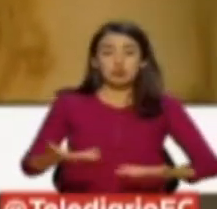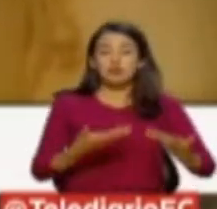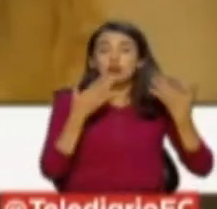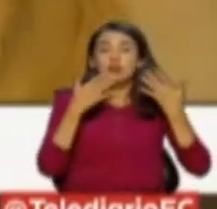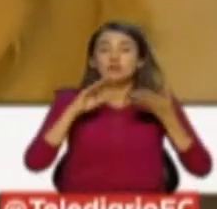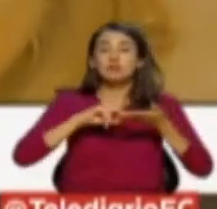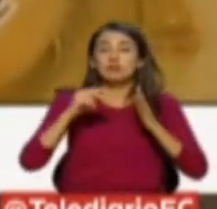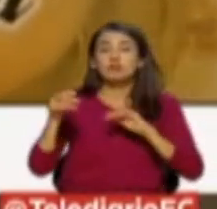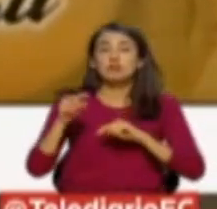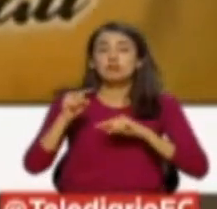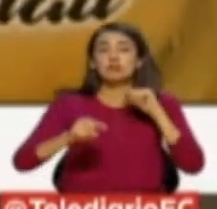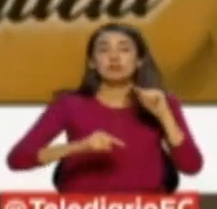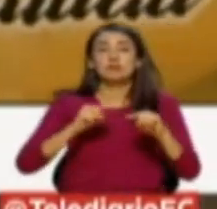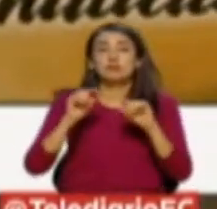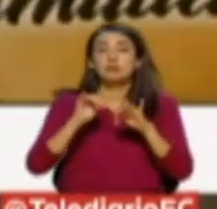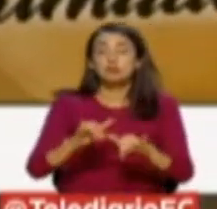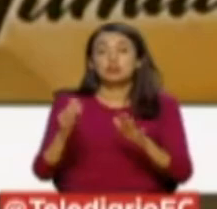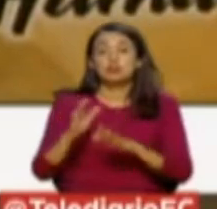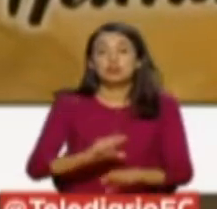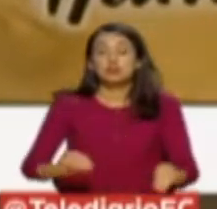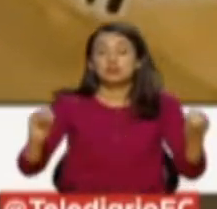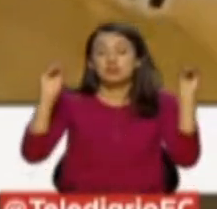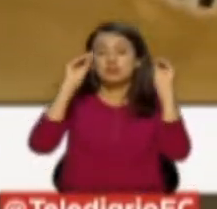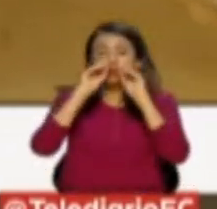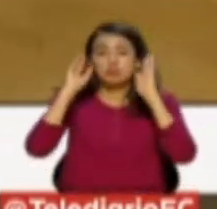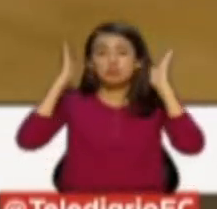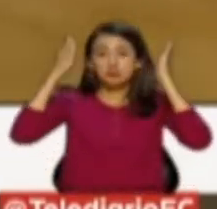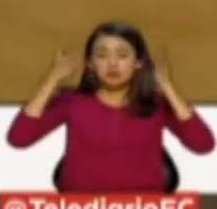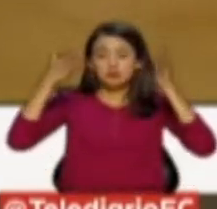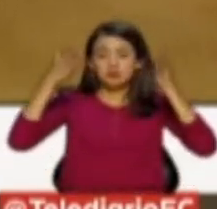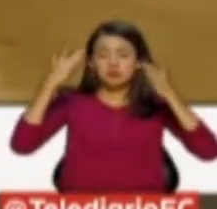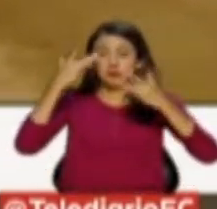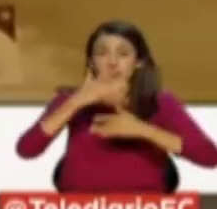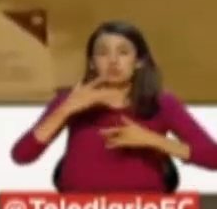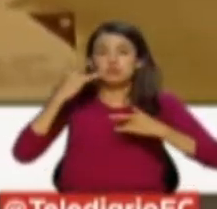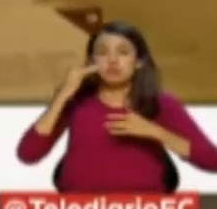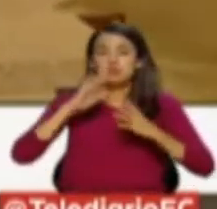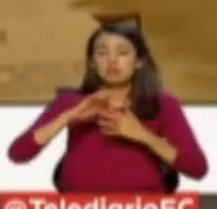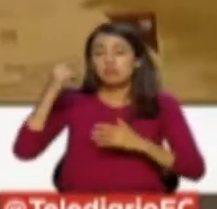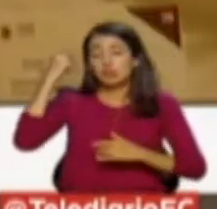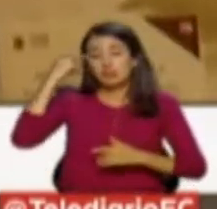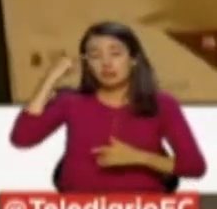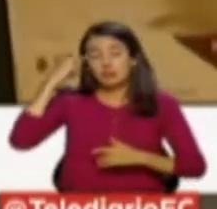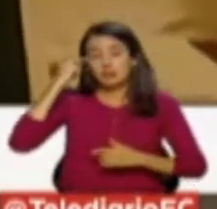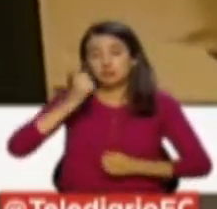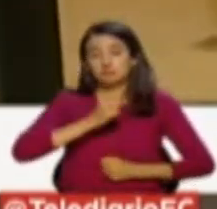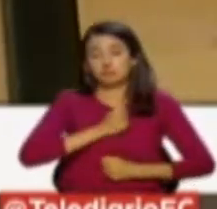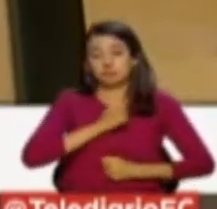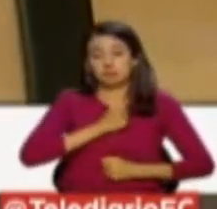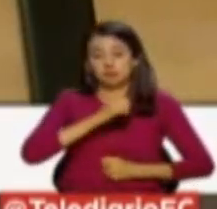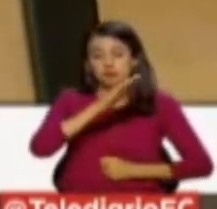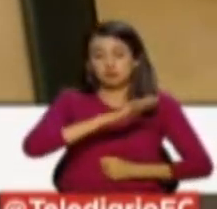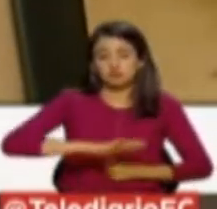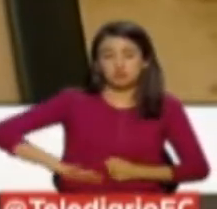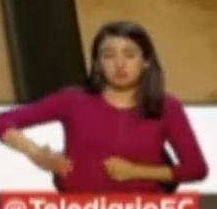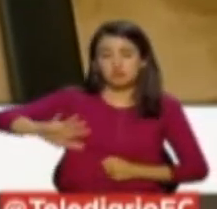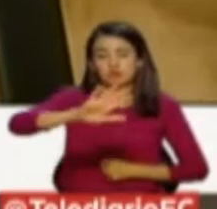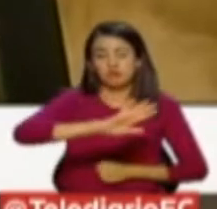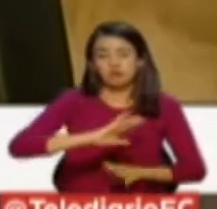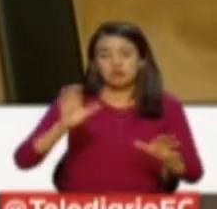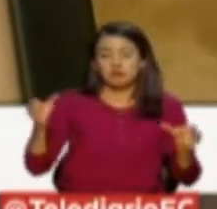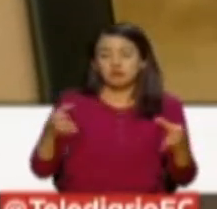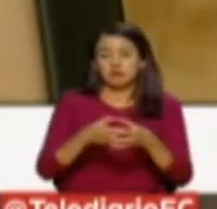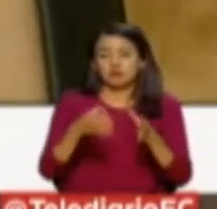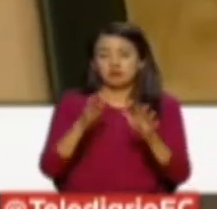rodilla y podernos pedir si es que las personas que son creyentes lo piden de corazón la fe que le pongan va a